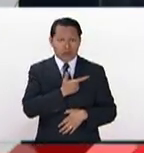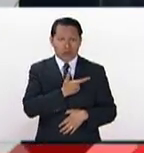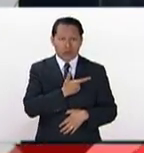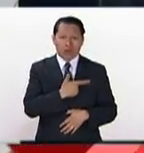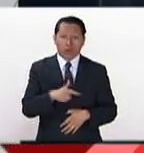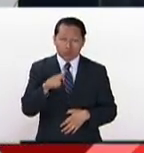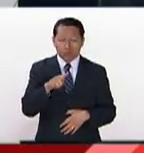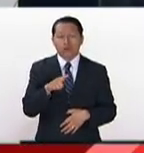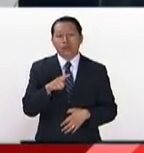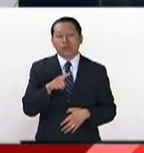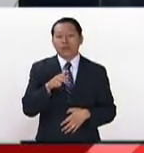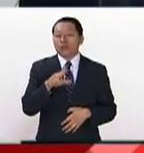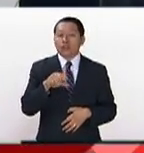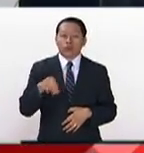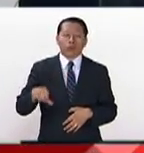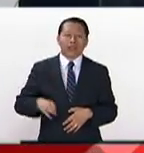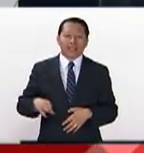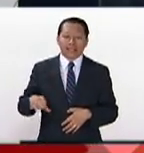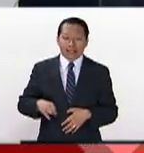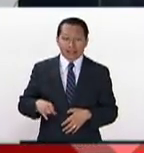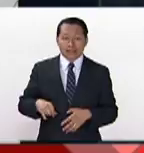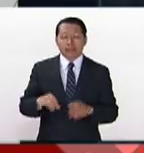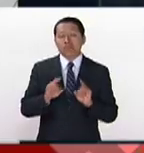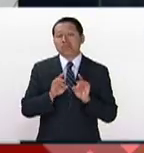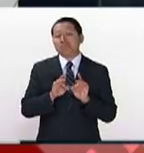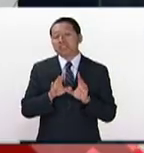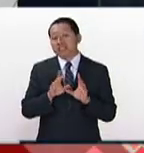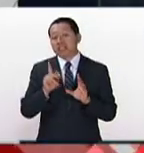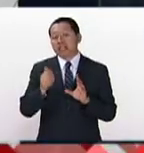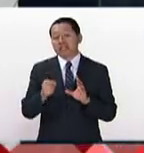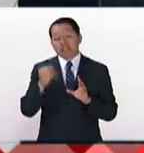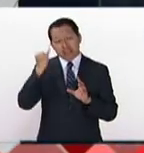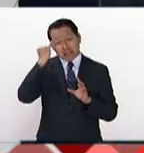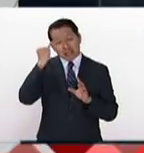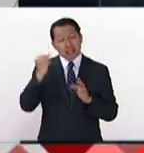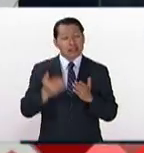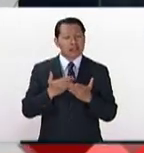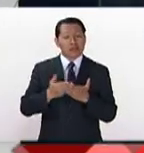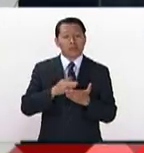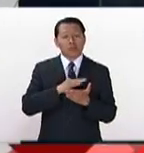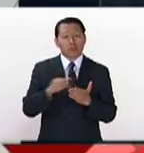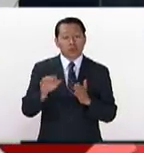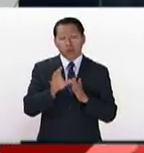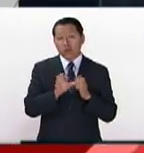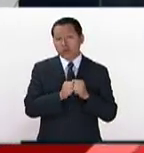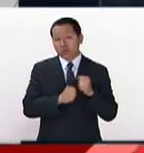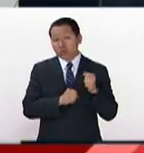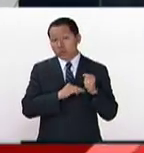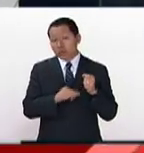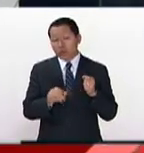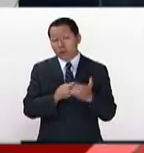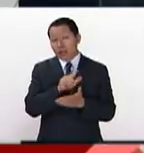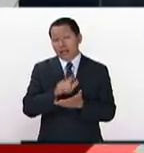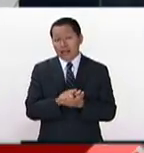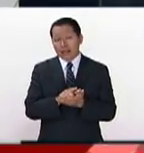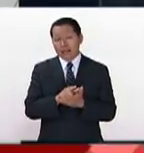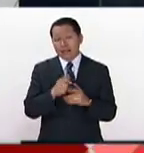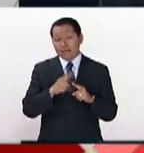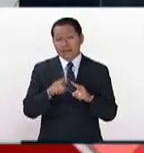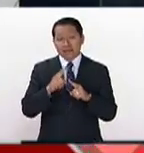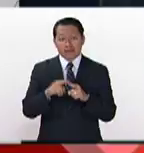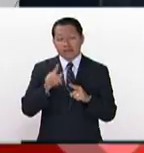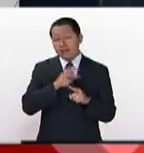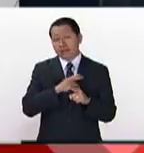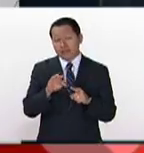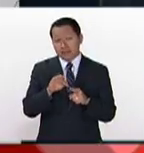gusta, no le interesa y de pronto manda iniciativas de alcance constitucional o legal y de pronto se